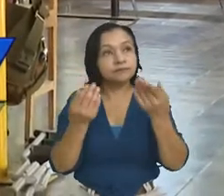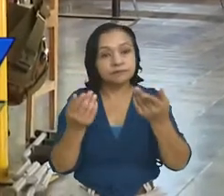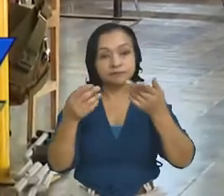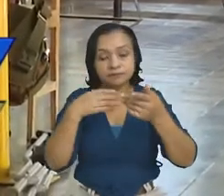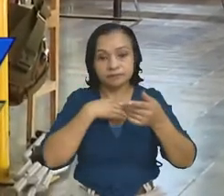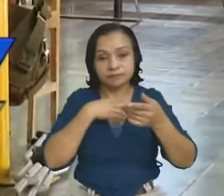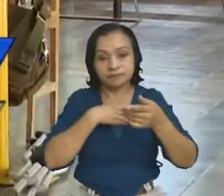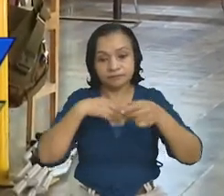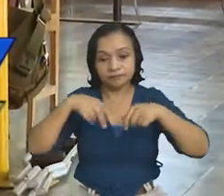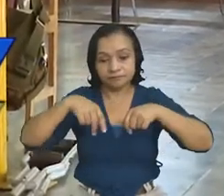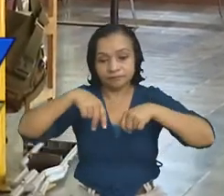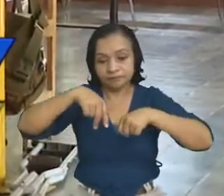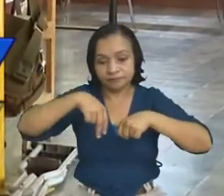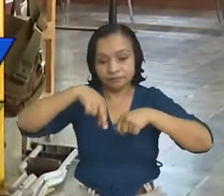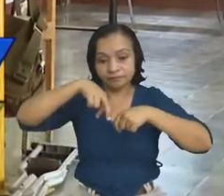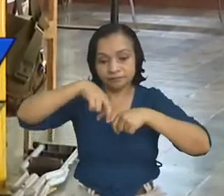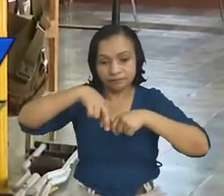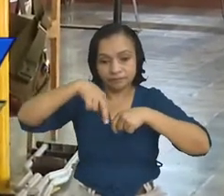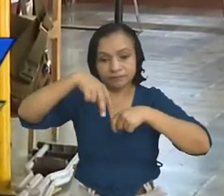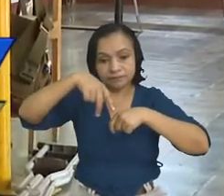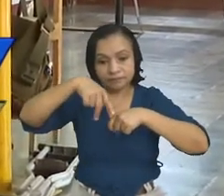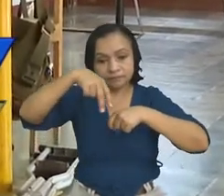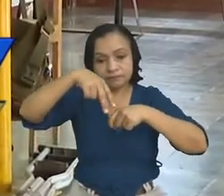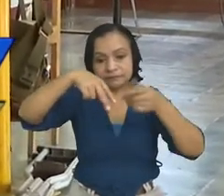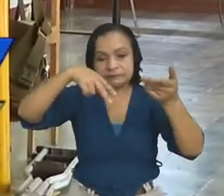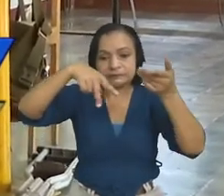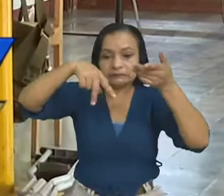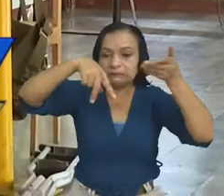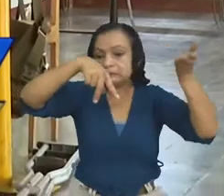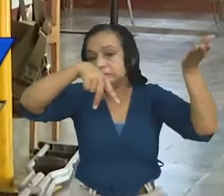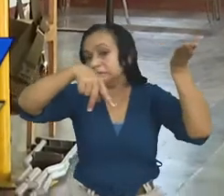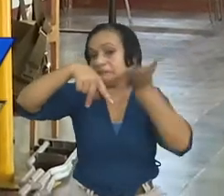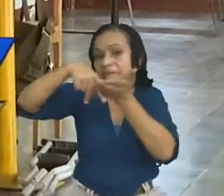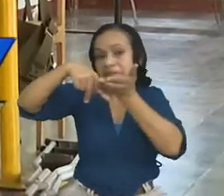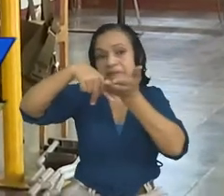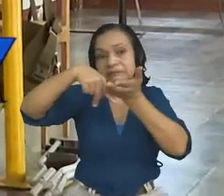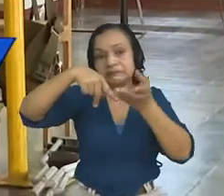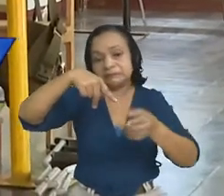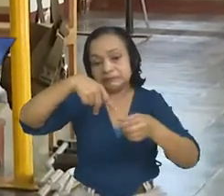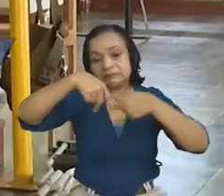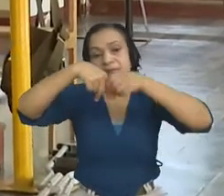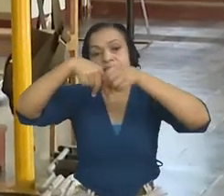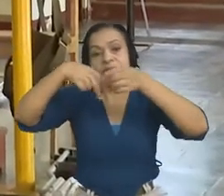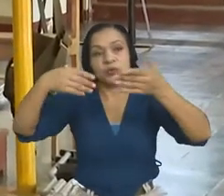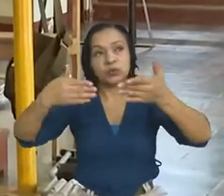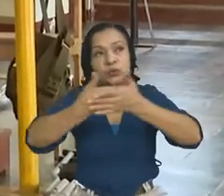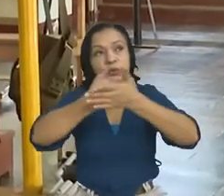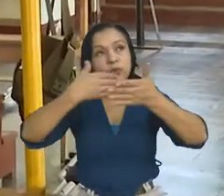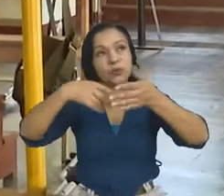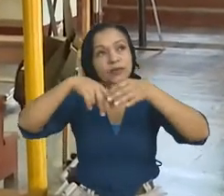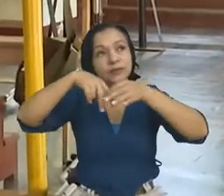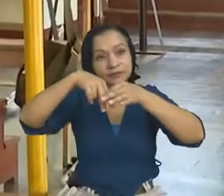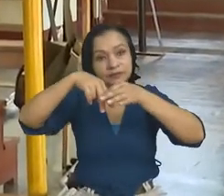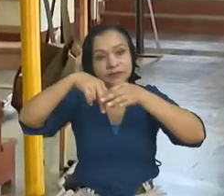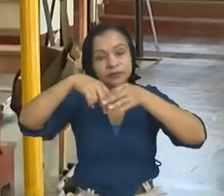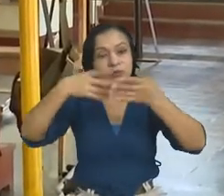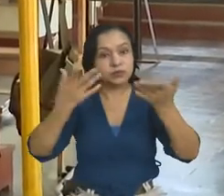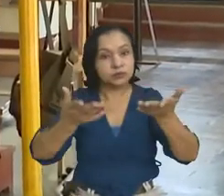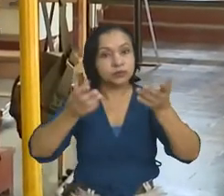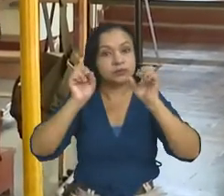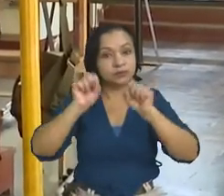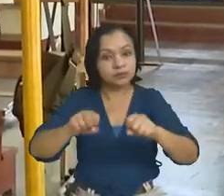pero que tiene que darse el proceso físico de entrenarse y poder prepararse, ¿no?, para el uso adecuado del mismo, y de esa manera